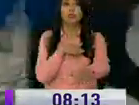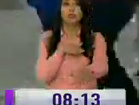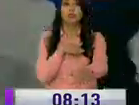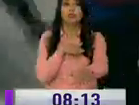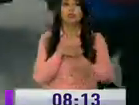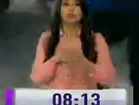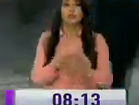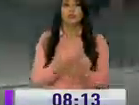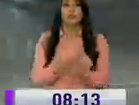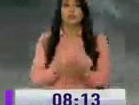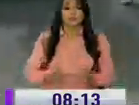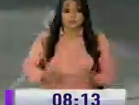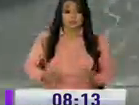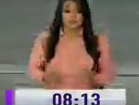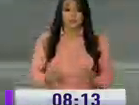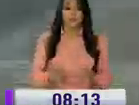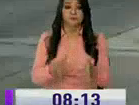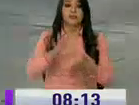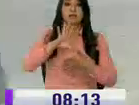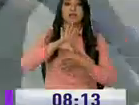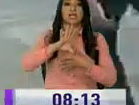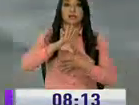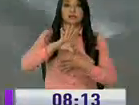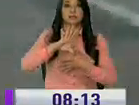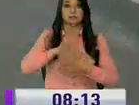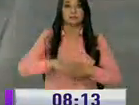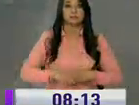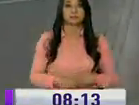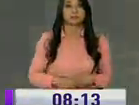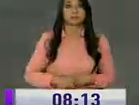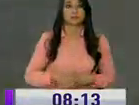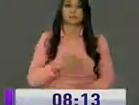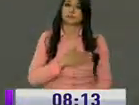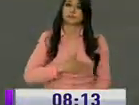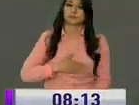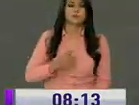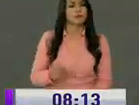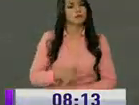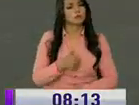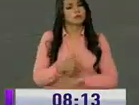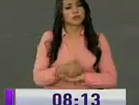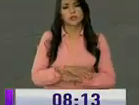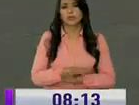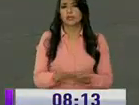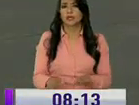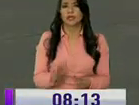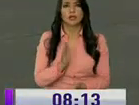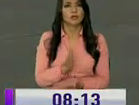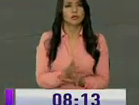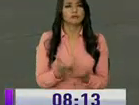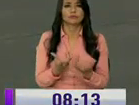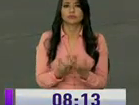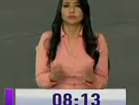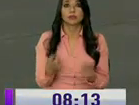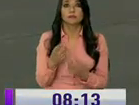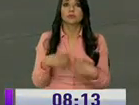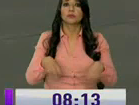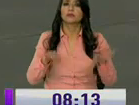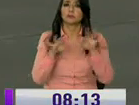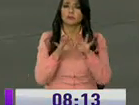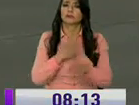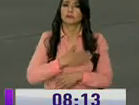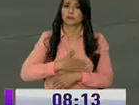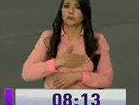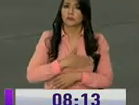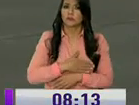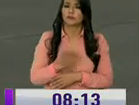de la Avenida, justo la Avenida América, miren, lo estamos viendo. Así que por favor, autoridades, en este caso es importante que